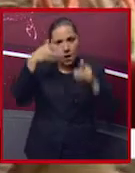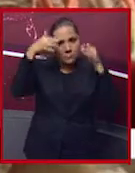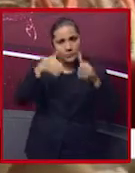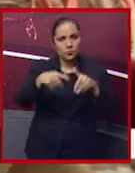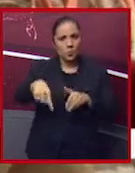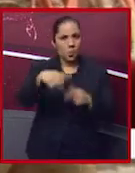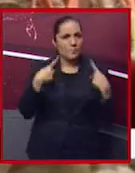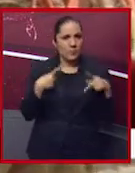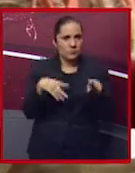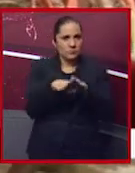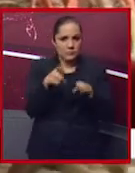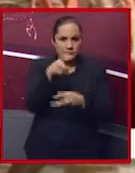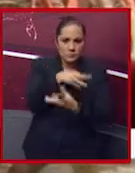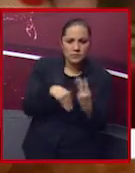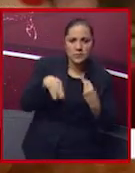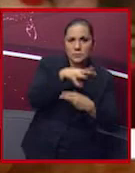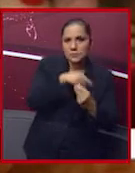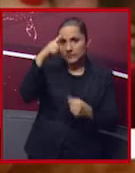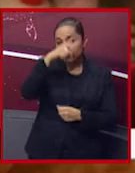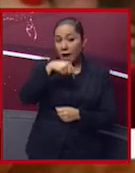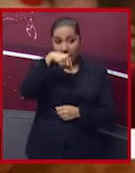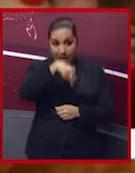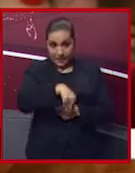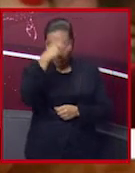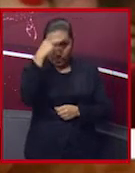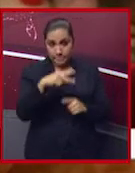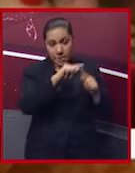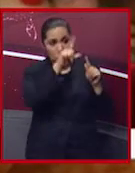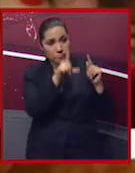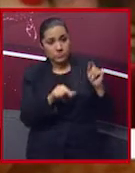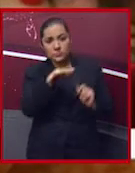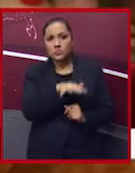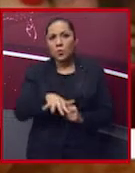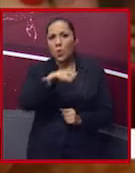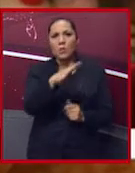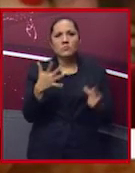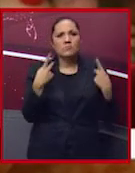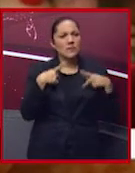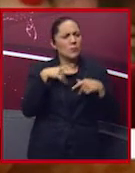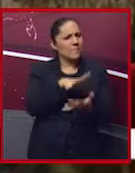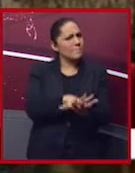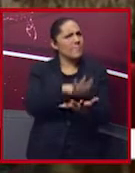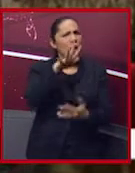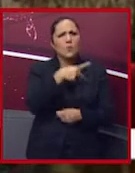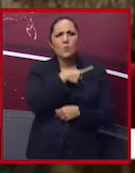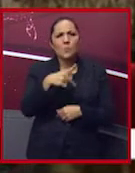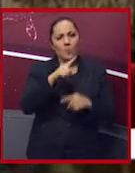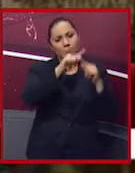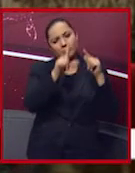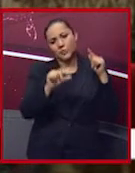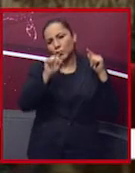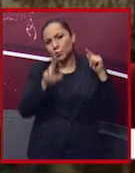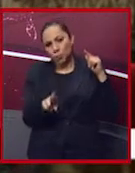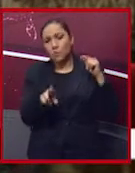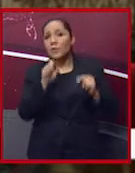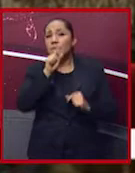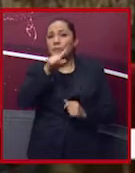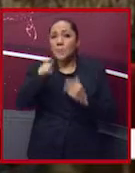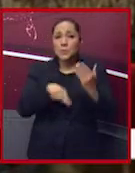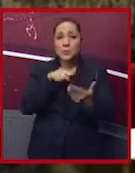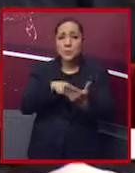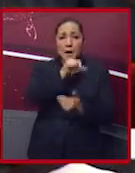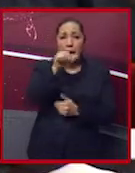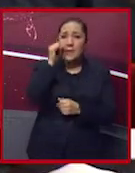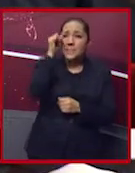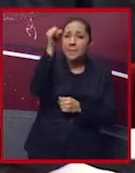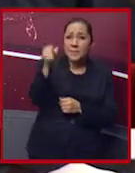particular, en México, la pobreza halló lugar entre la población del sur del país y alcanza los recovecos más alejados.